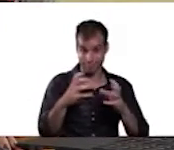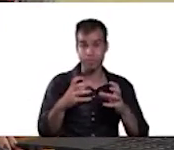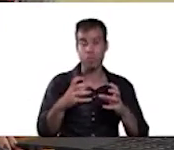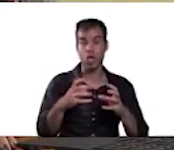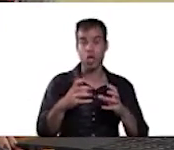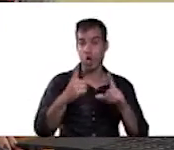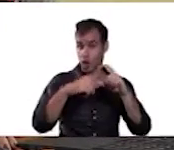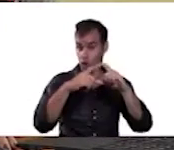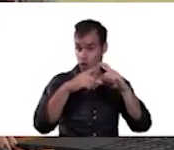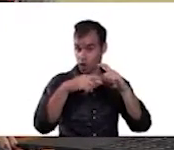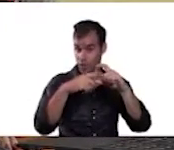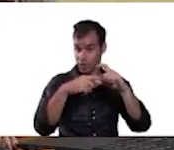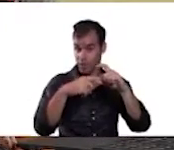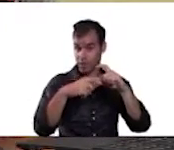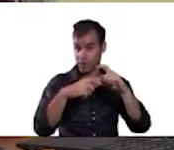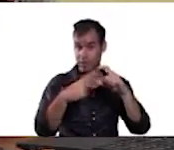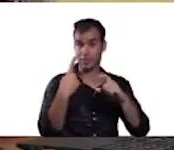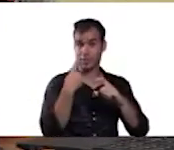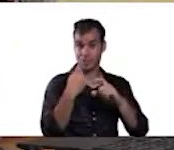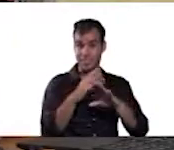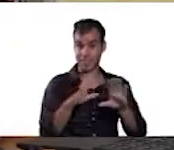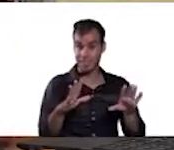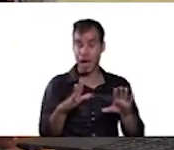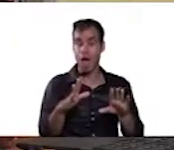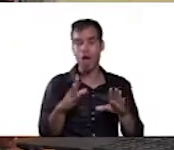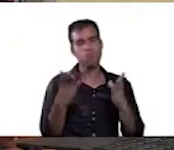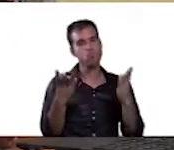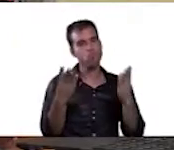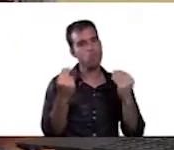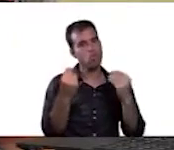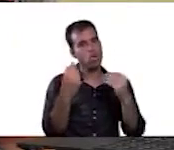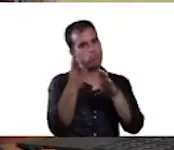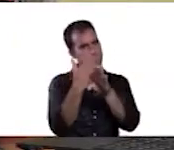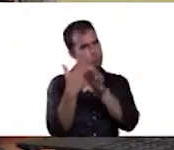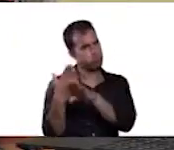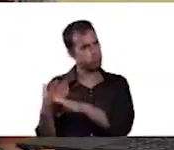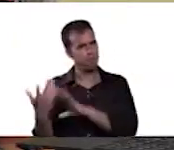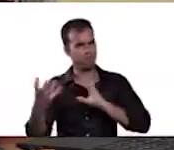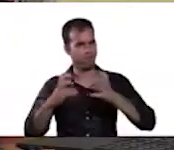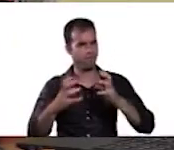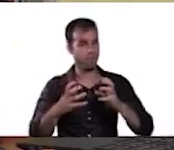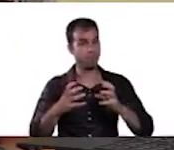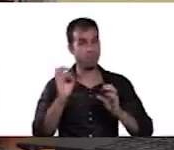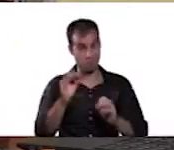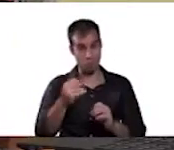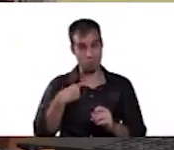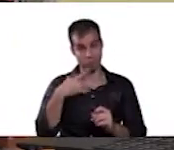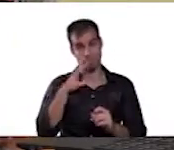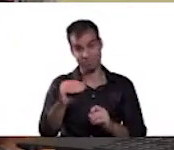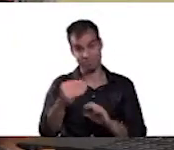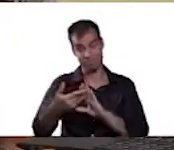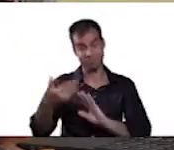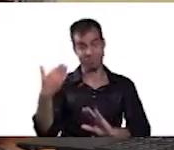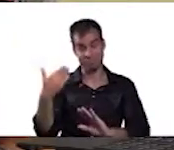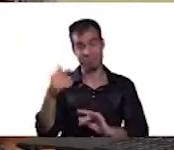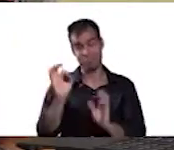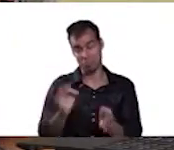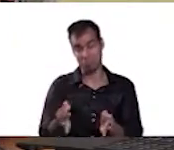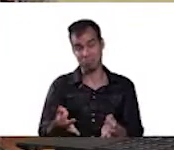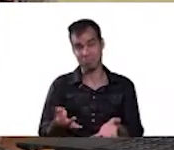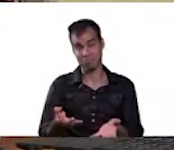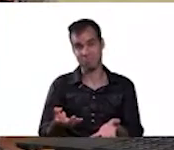contenido se va a ver de diferentes maneras, como la que le estaba diciendo anteriormente, con un